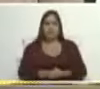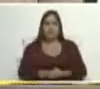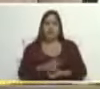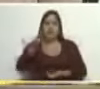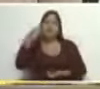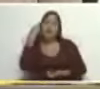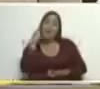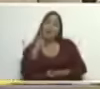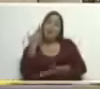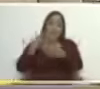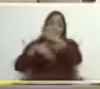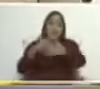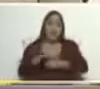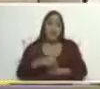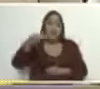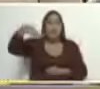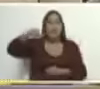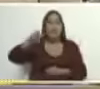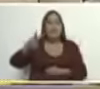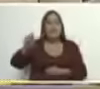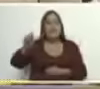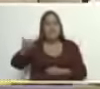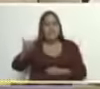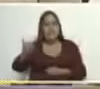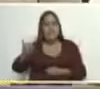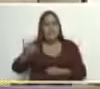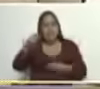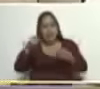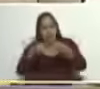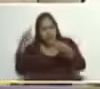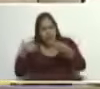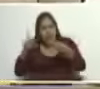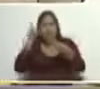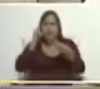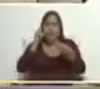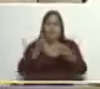de Bolívar, de Martí, de